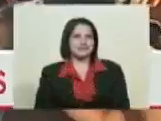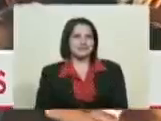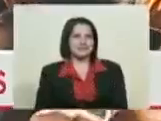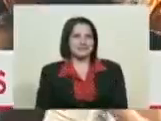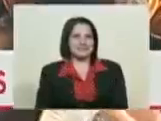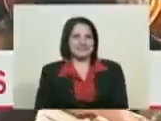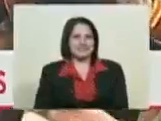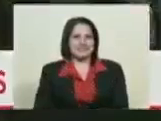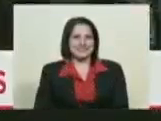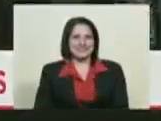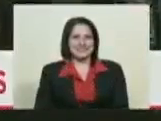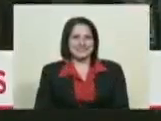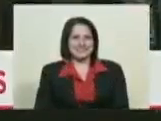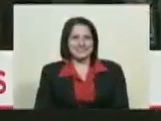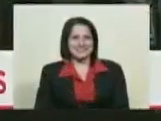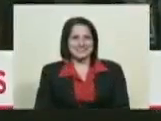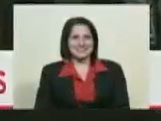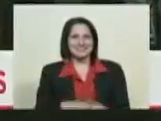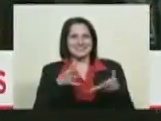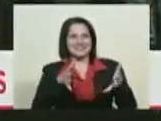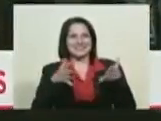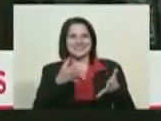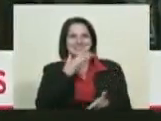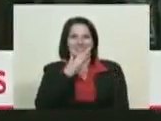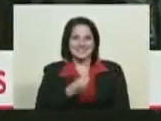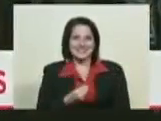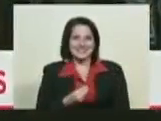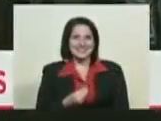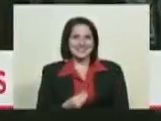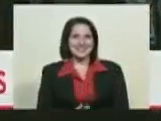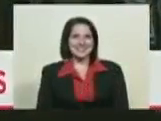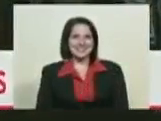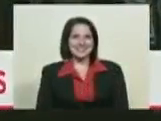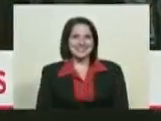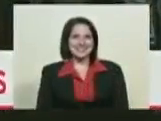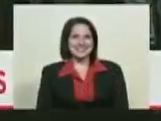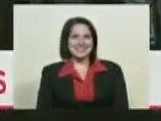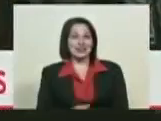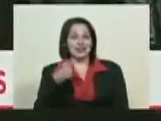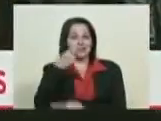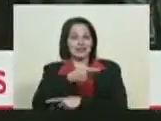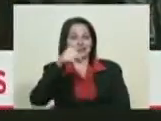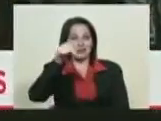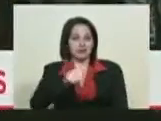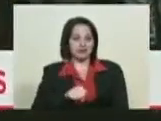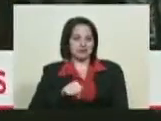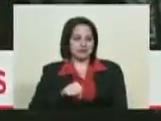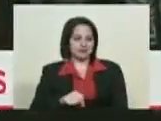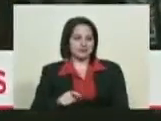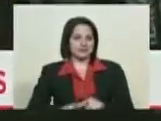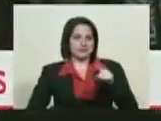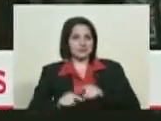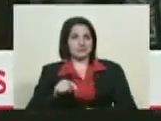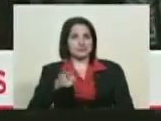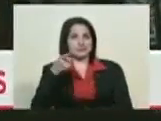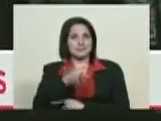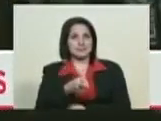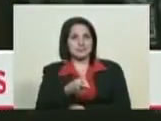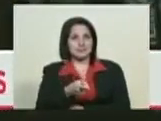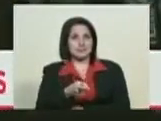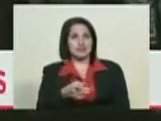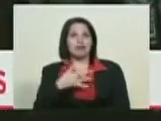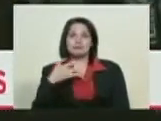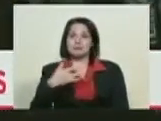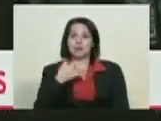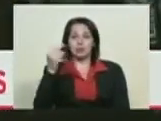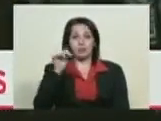Y vamos a tener unas Navidades victoriosas. Así lo decreto hoy, así lo declaro hoy, así lo